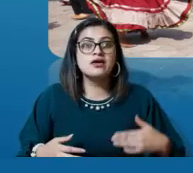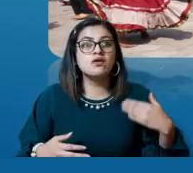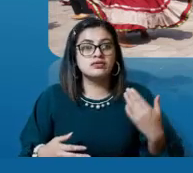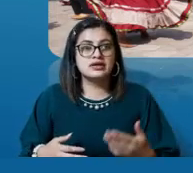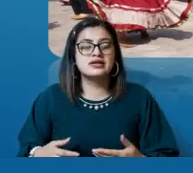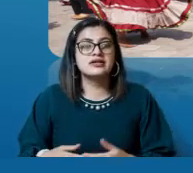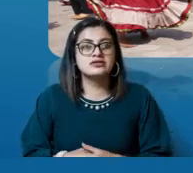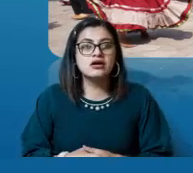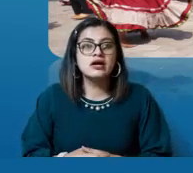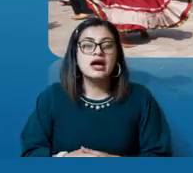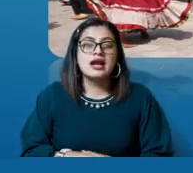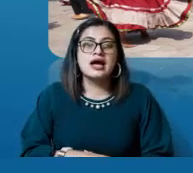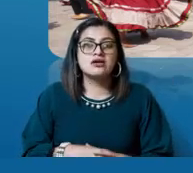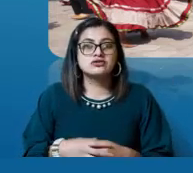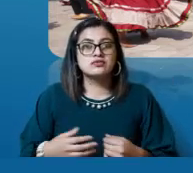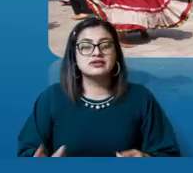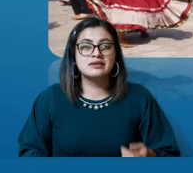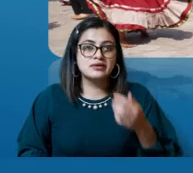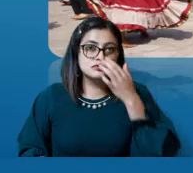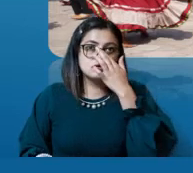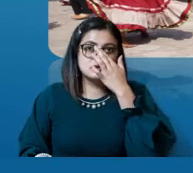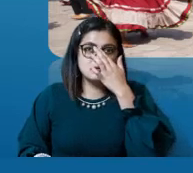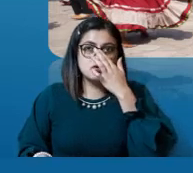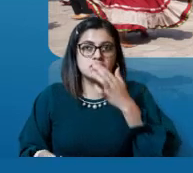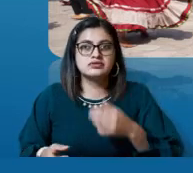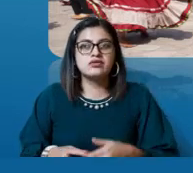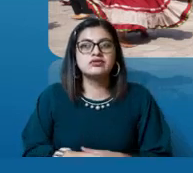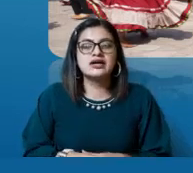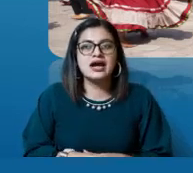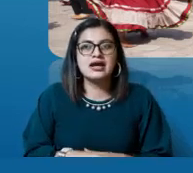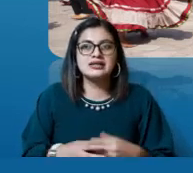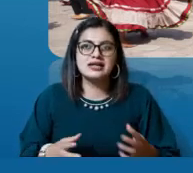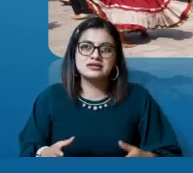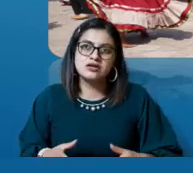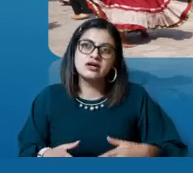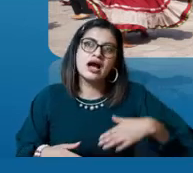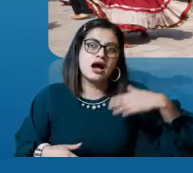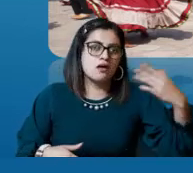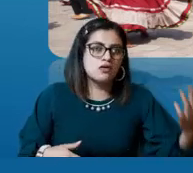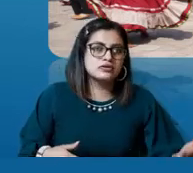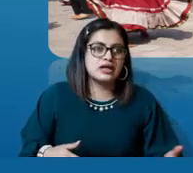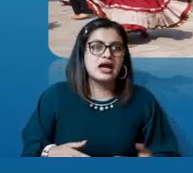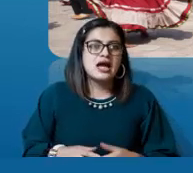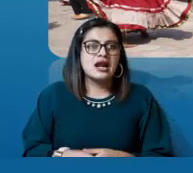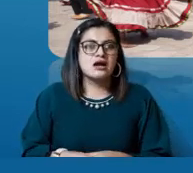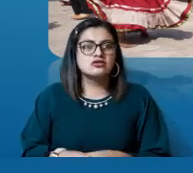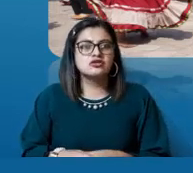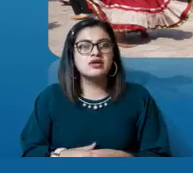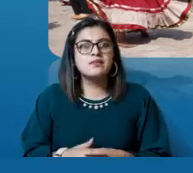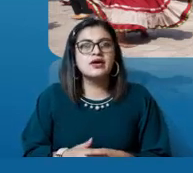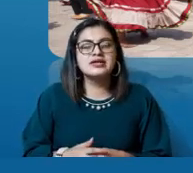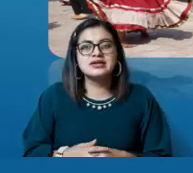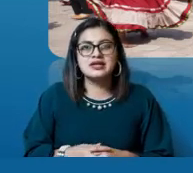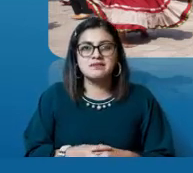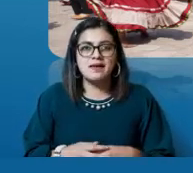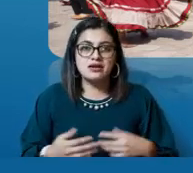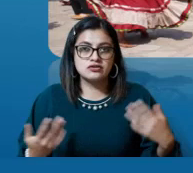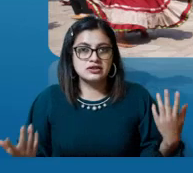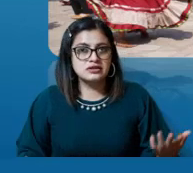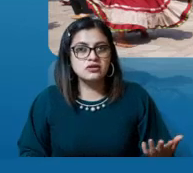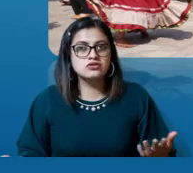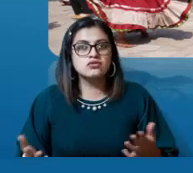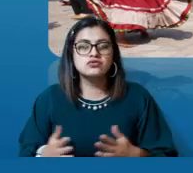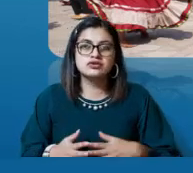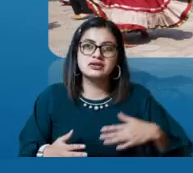se vuelven una tradición. Las costumbres también son símbolos de una gran generación a otra. La costumbre puede tener